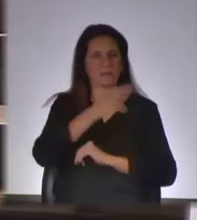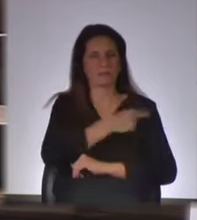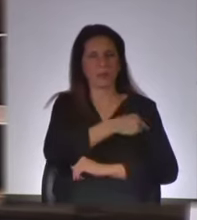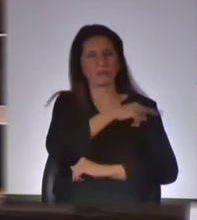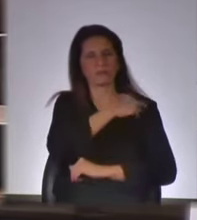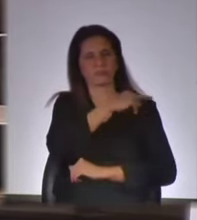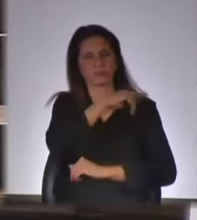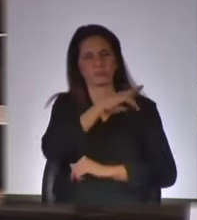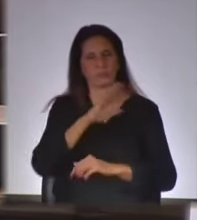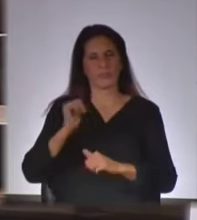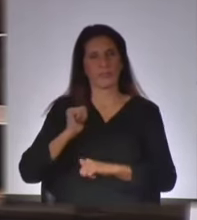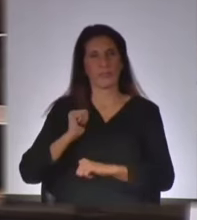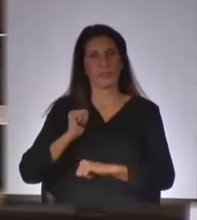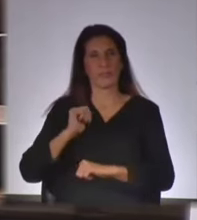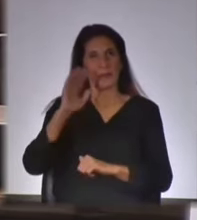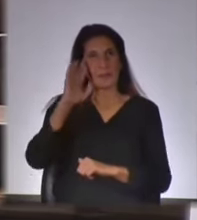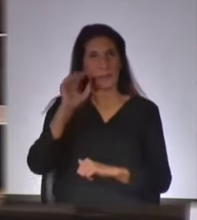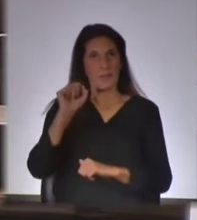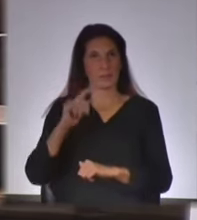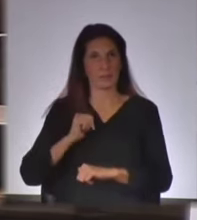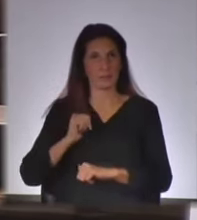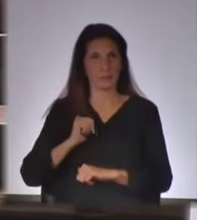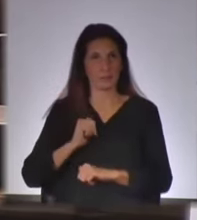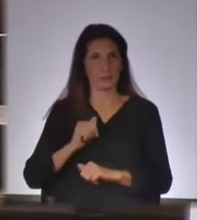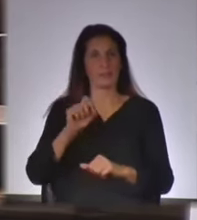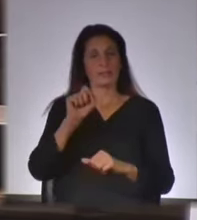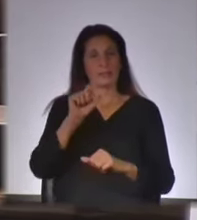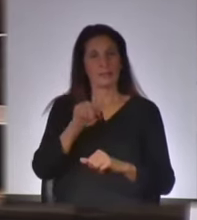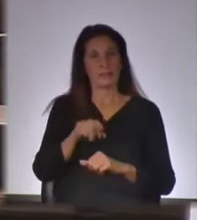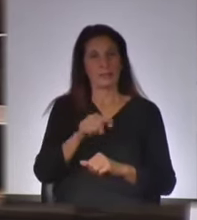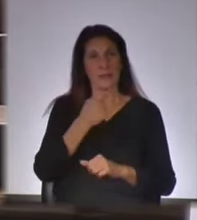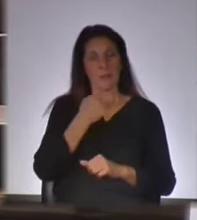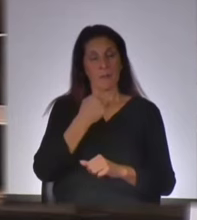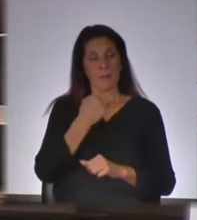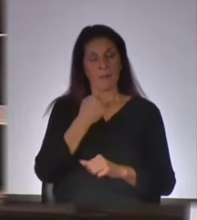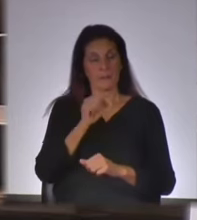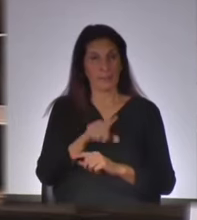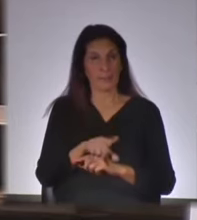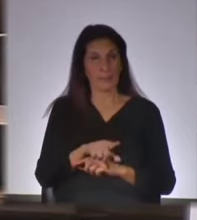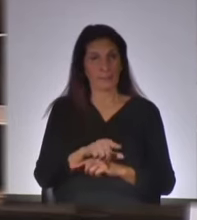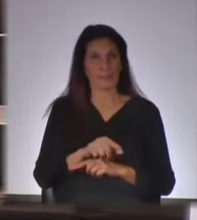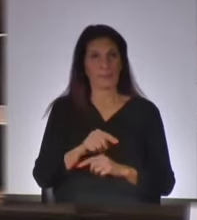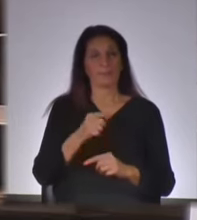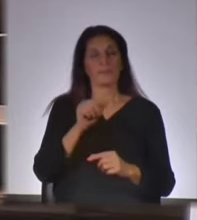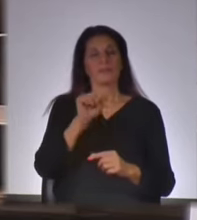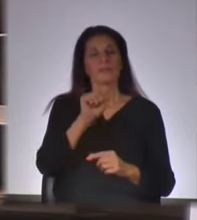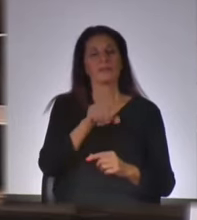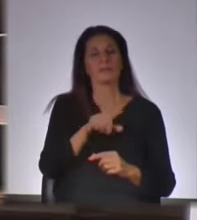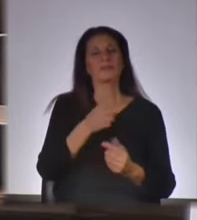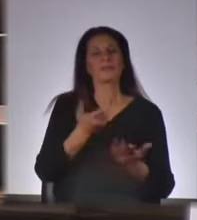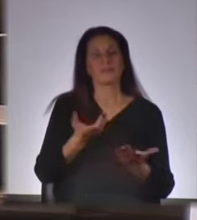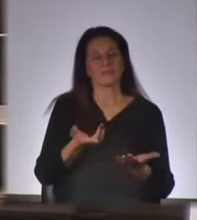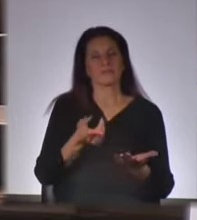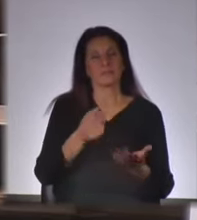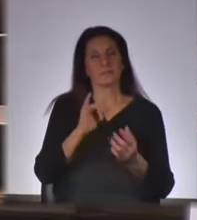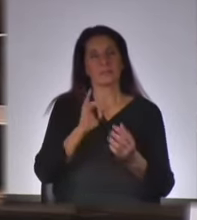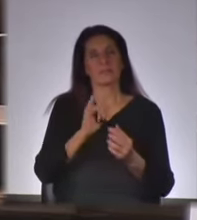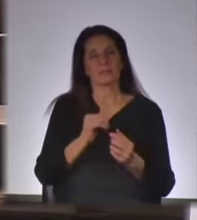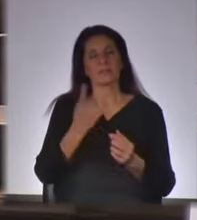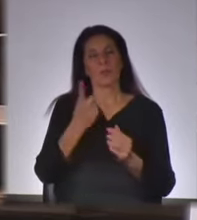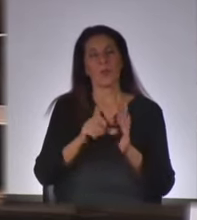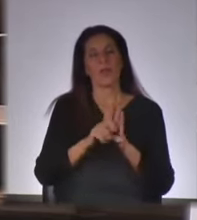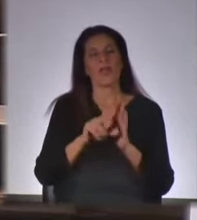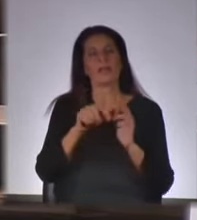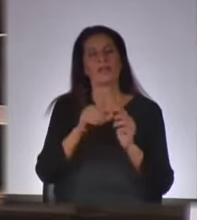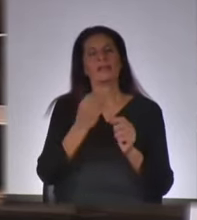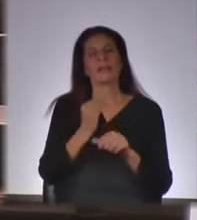y como fue un hecho institucional esa política represiva el destino de sus ciudadanos sigue siendo un lado institucional que